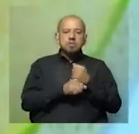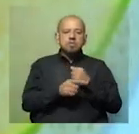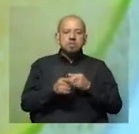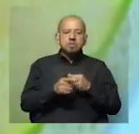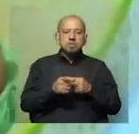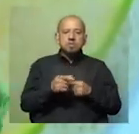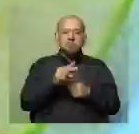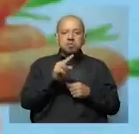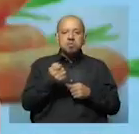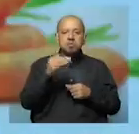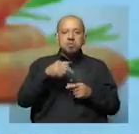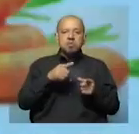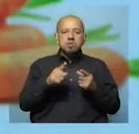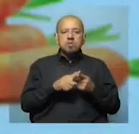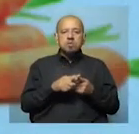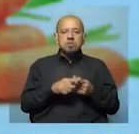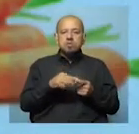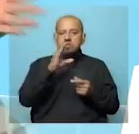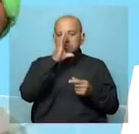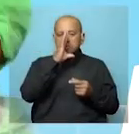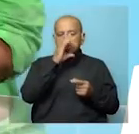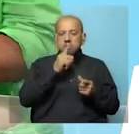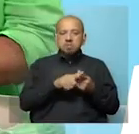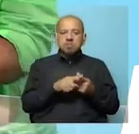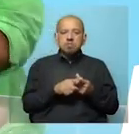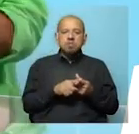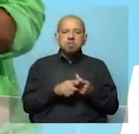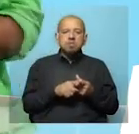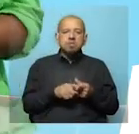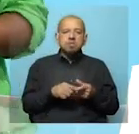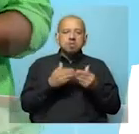3 ya. Bueno, 2. Son como 3 de todo lo que han laburado. Bueno, muchas gracias.